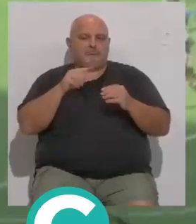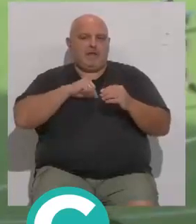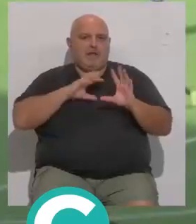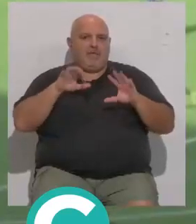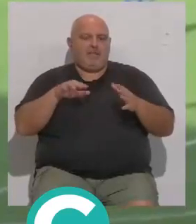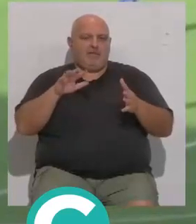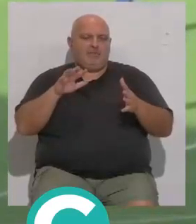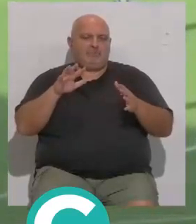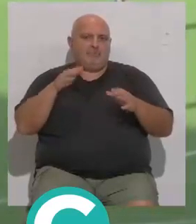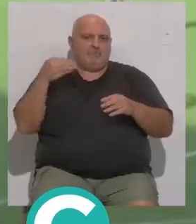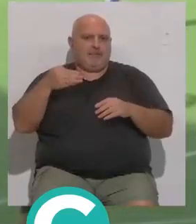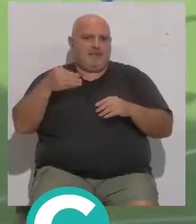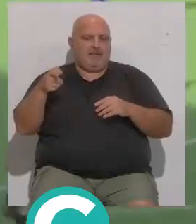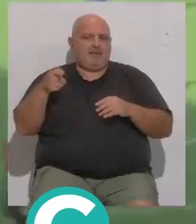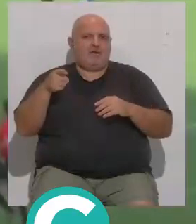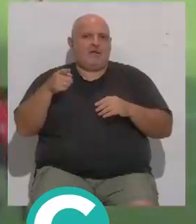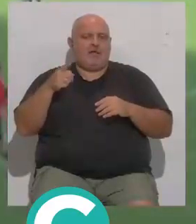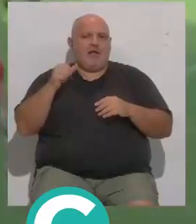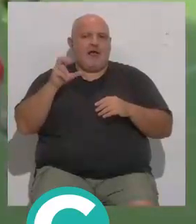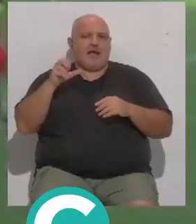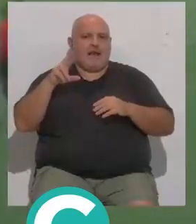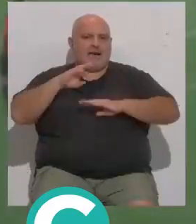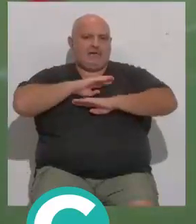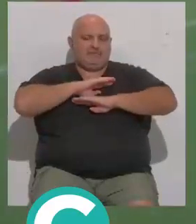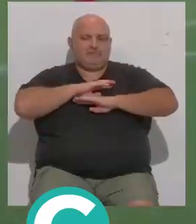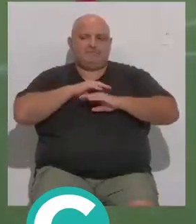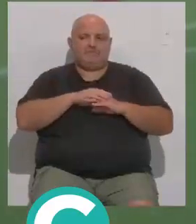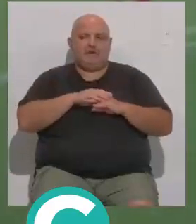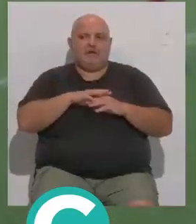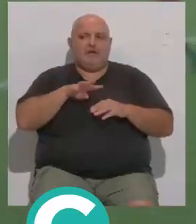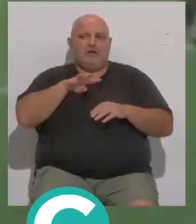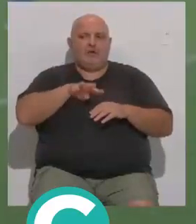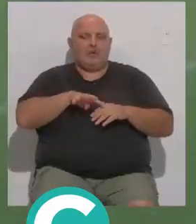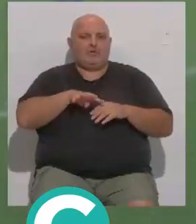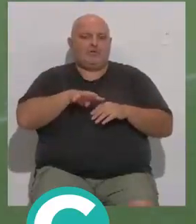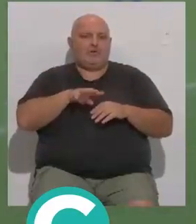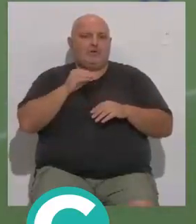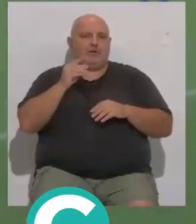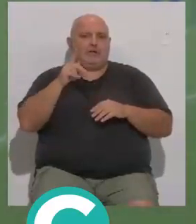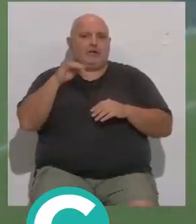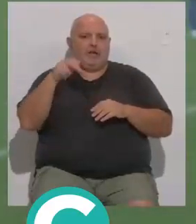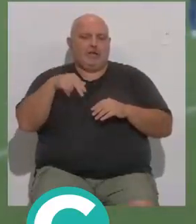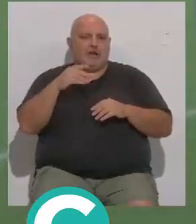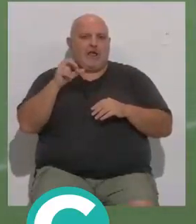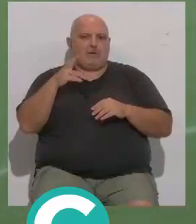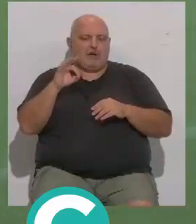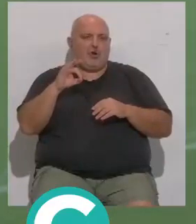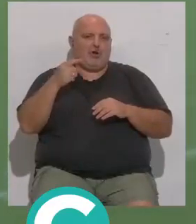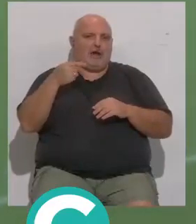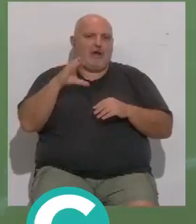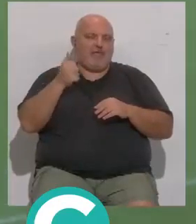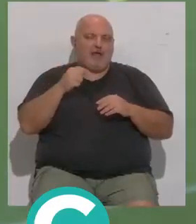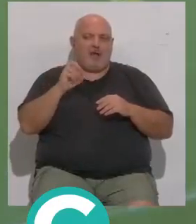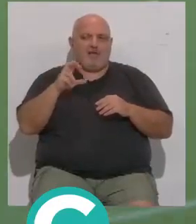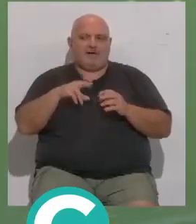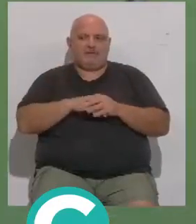Cádiz Mirandilla que jugó con Víctor Aznar en la portería, una línea de 4 compuesta por Quiquín, Lautaro, Carlos García y